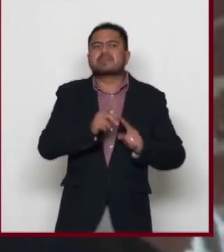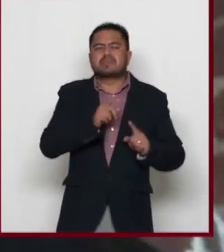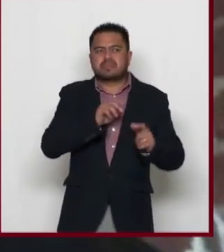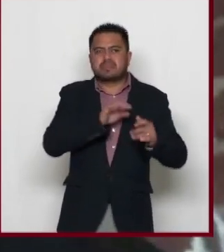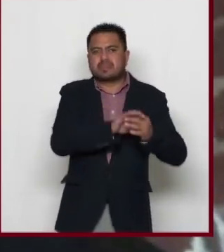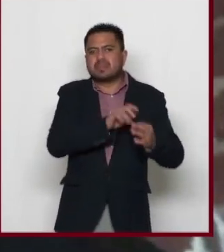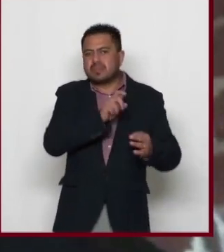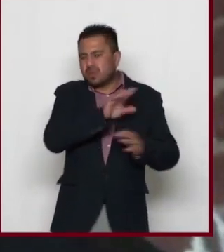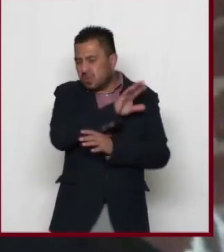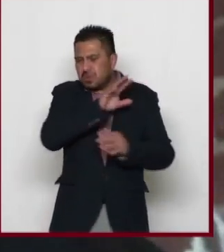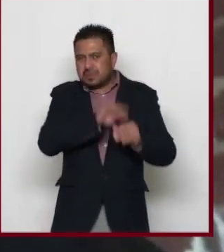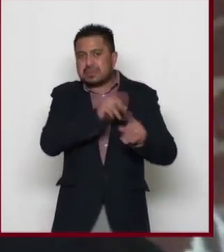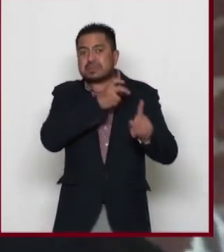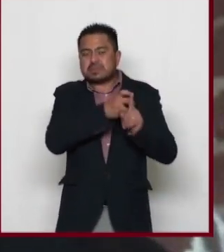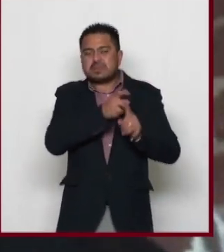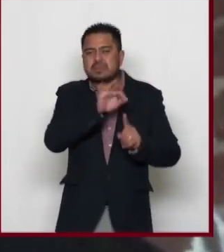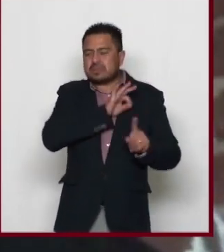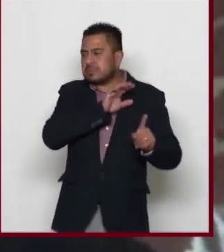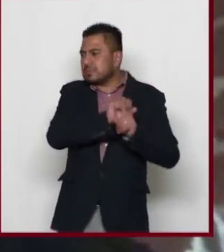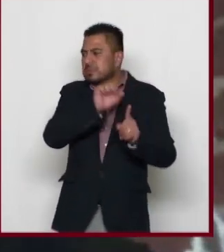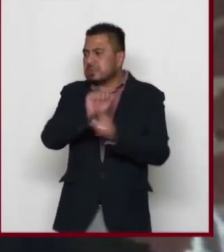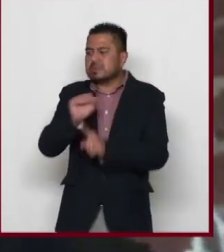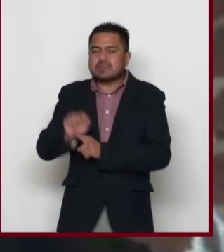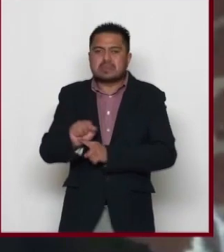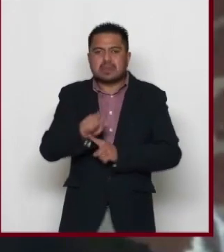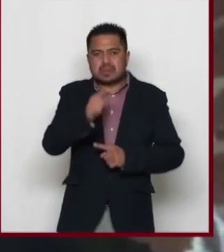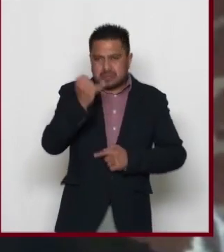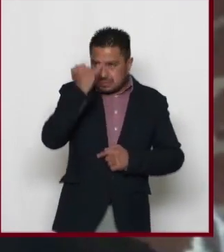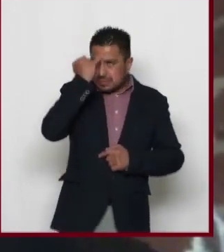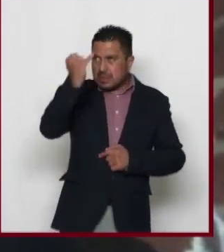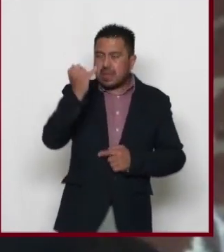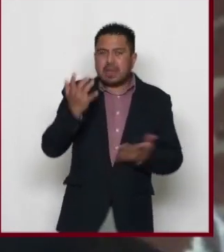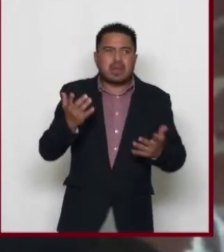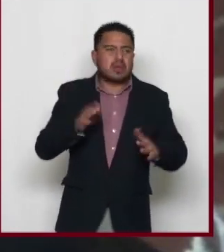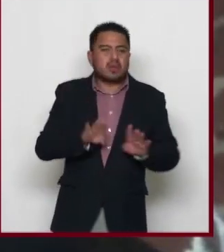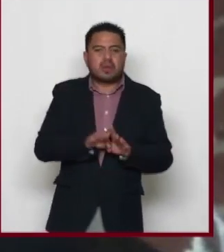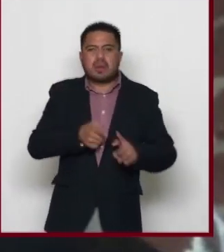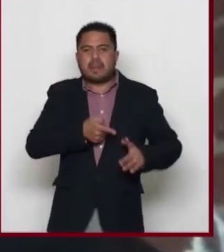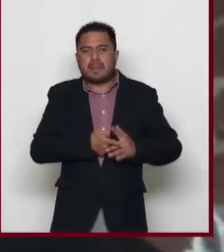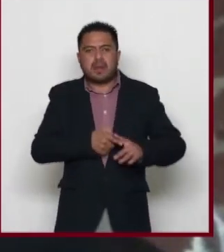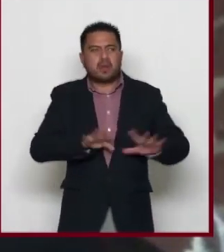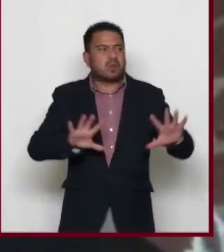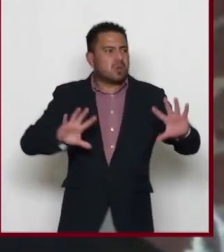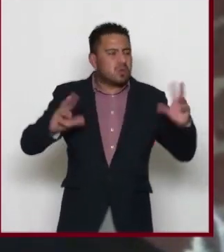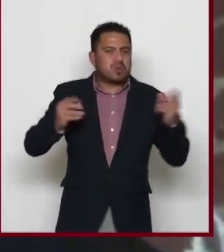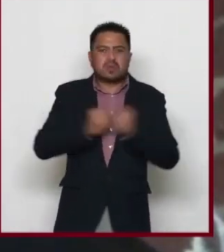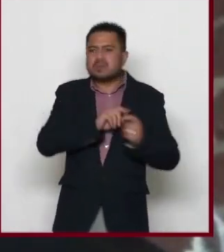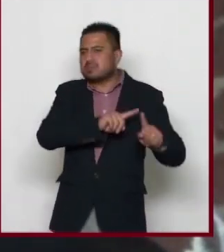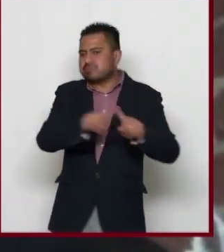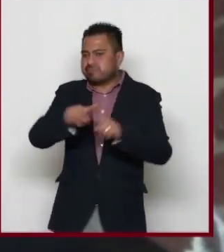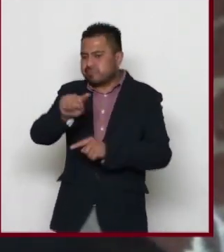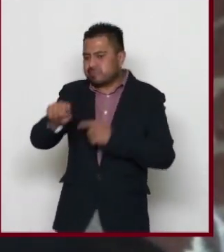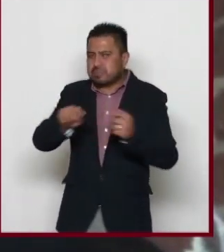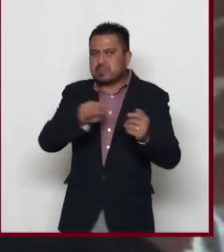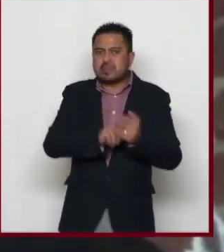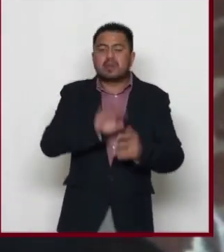este filtro y con este otro, en fin, cosas por el estilo. Y todo eso, desde luego, hay que calcularlo y pues, imagínese usted, hay matemáticas